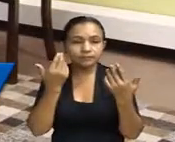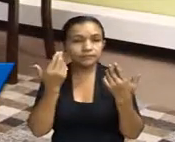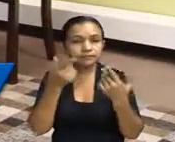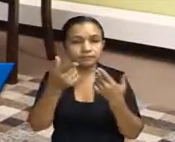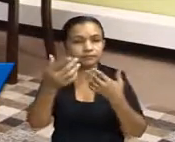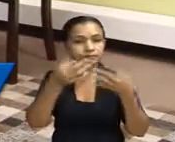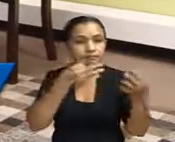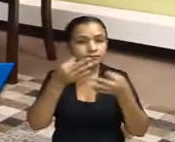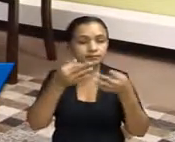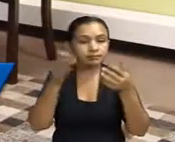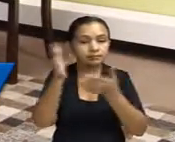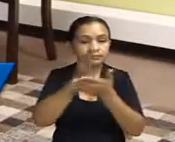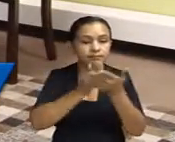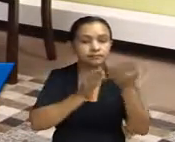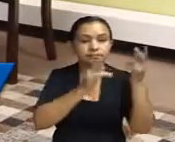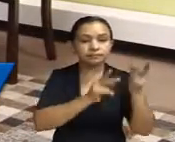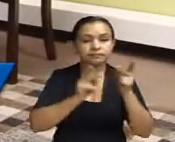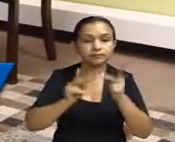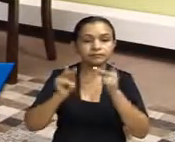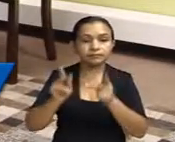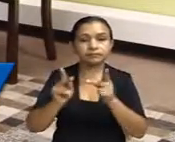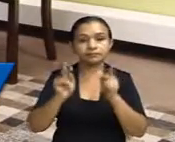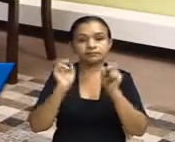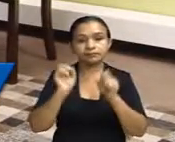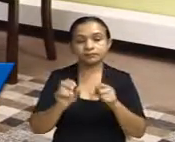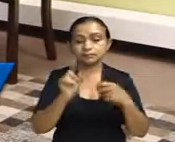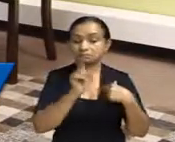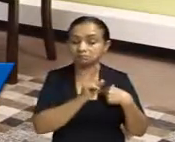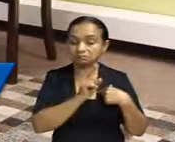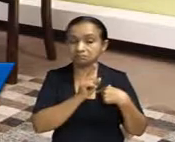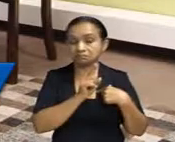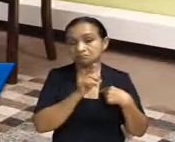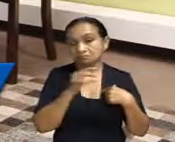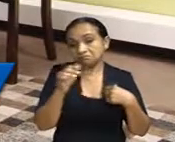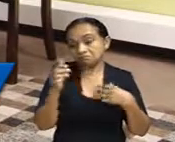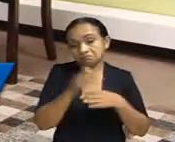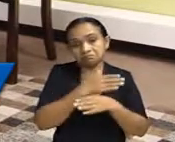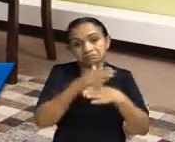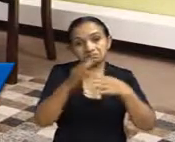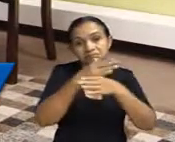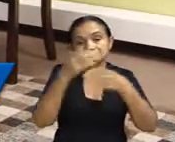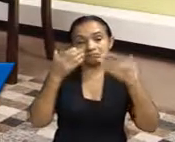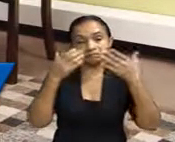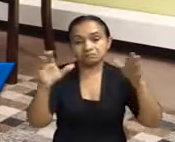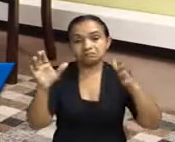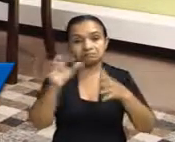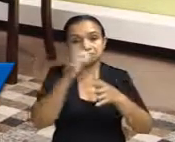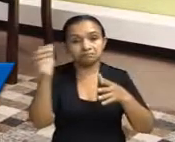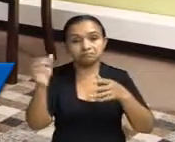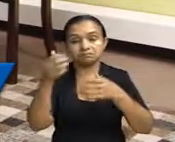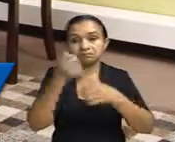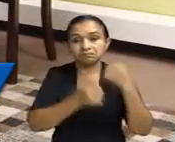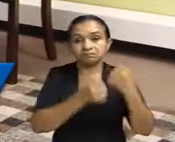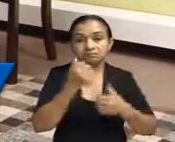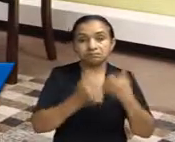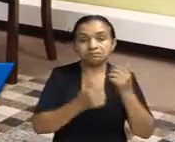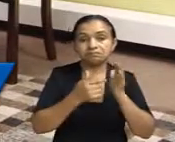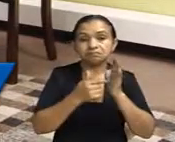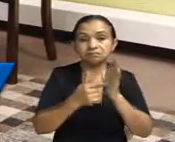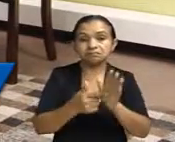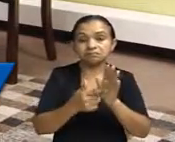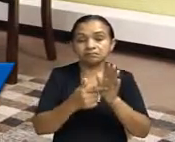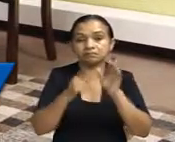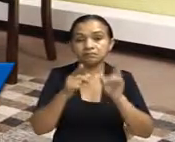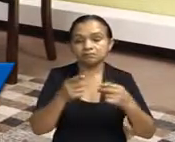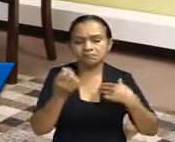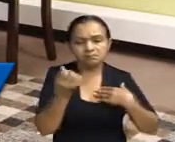en algunas personas pueden presentar uno y se pueden obviar otros síntomas. Así es. Por ejemplo, hay personas que no